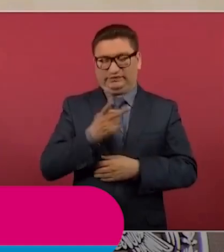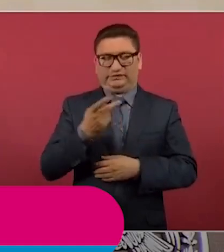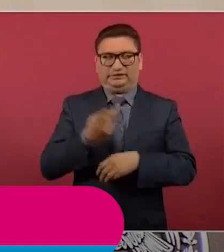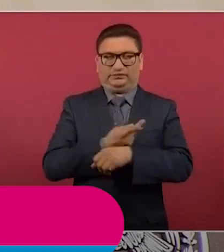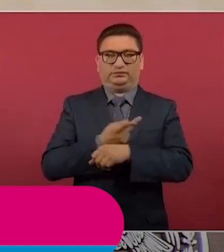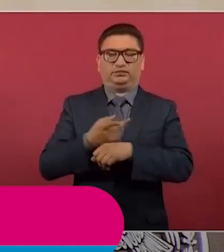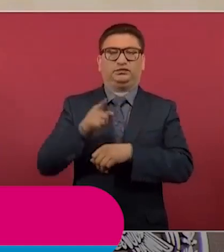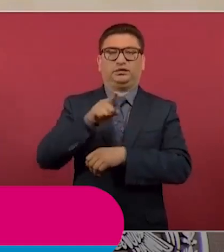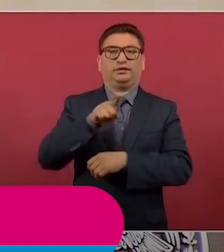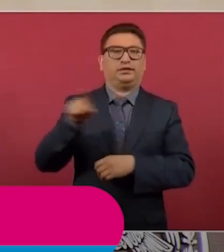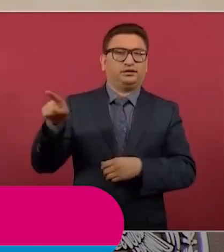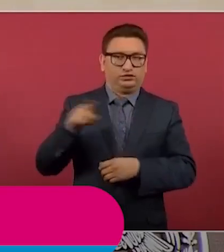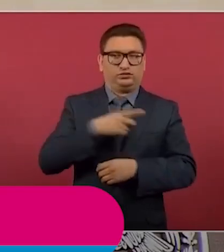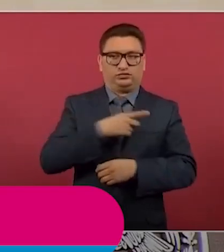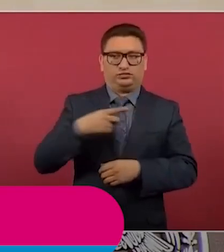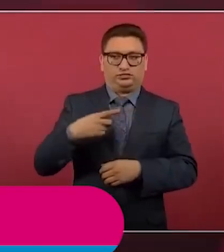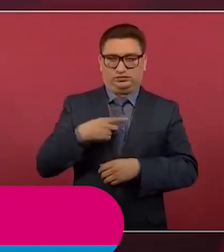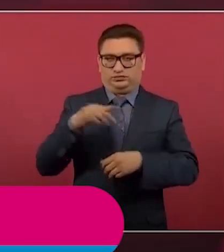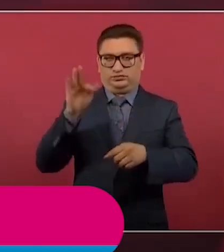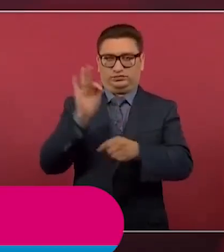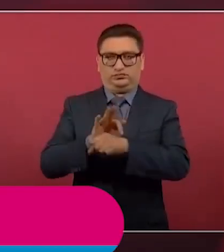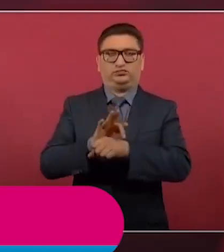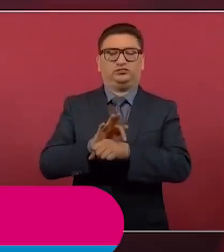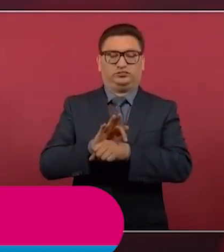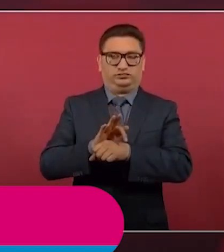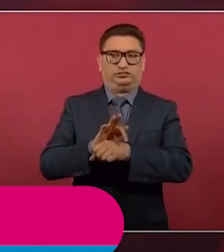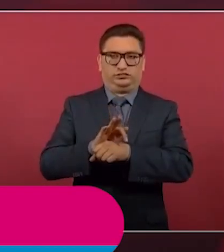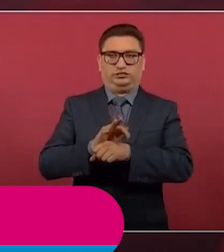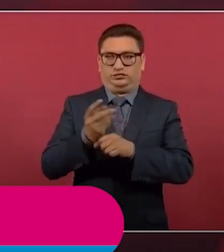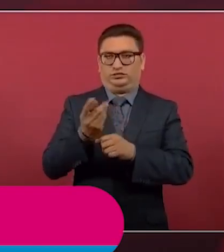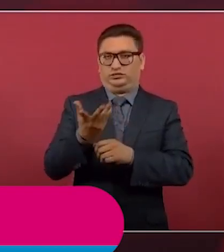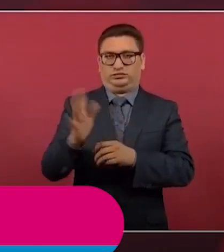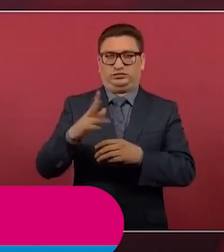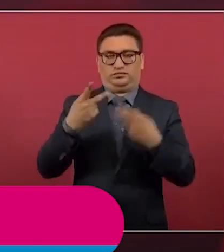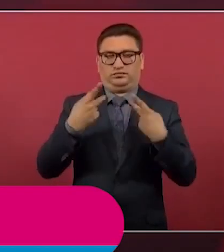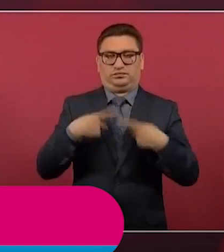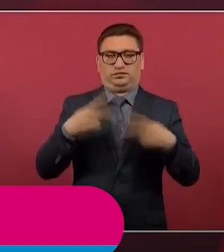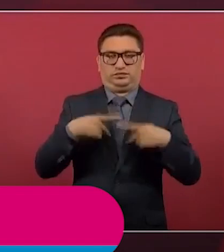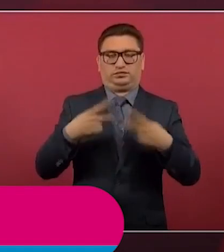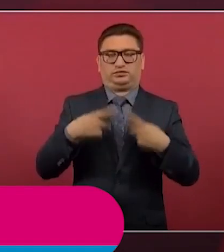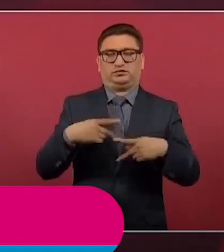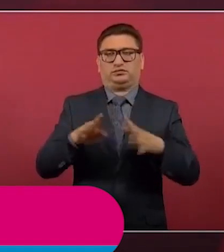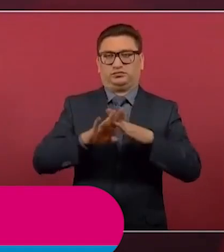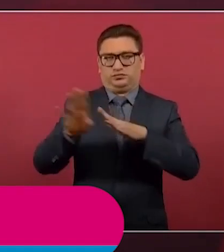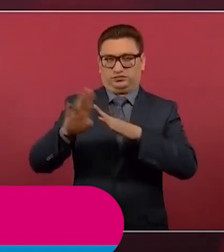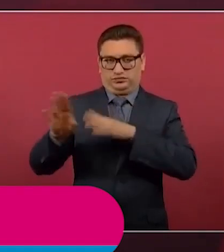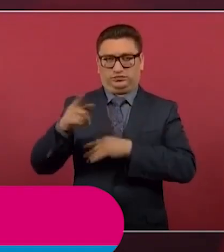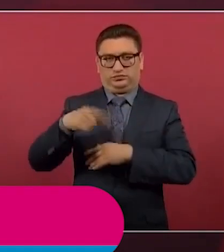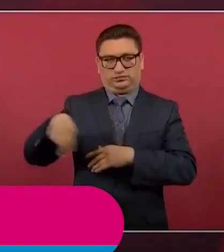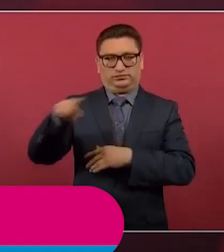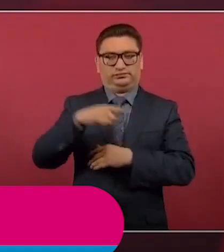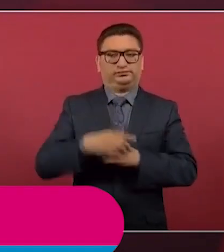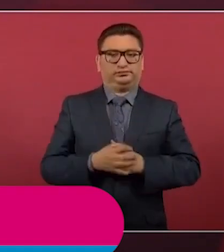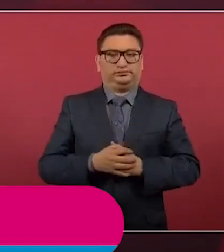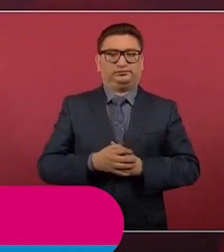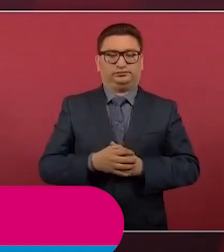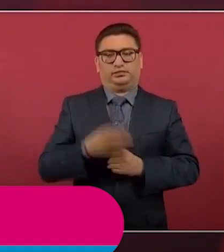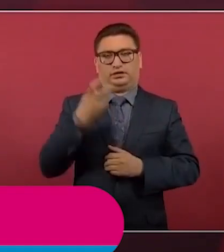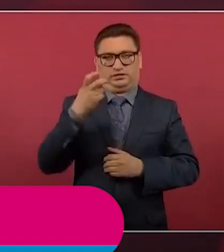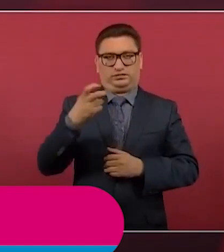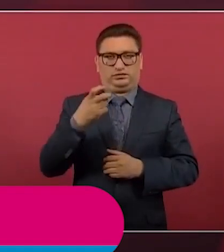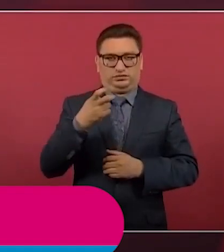Ellos tienen que proteger la vida de sus conciudadanos. Esa es la